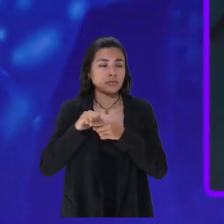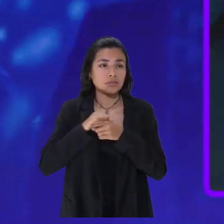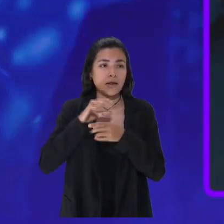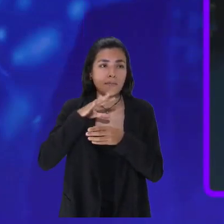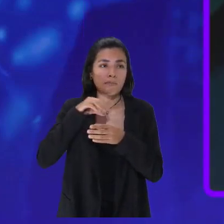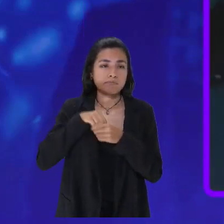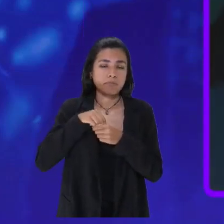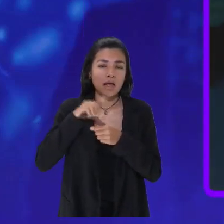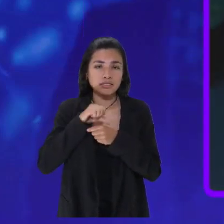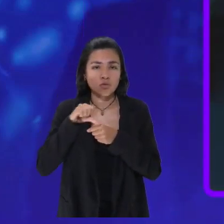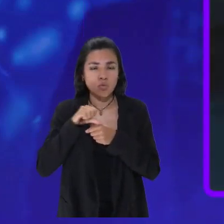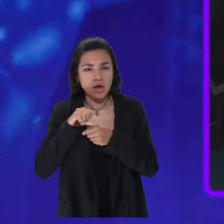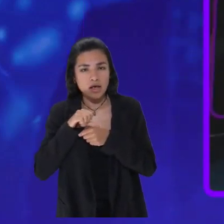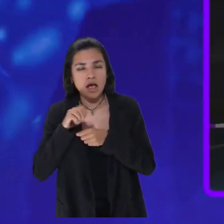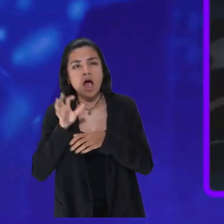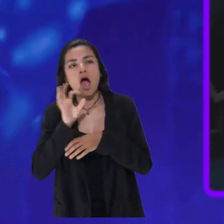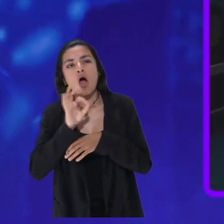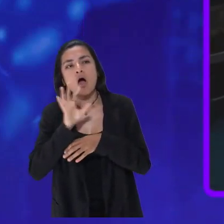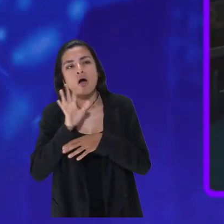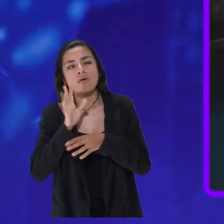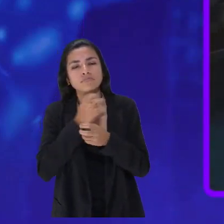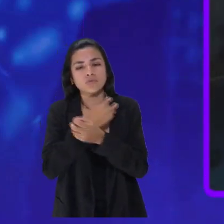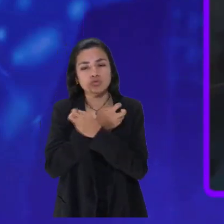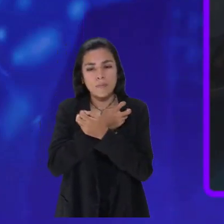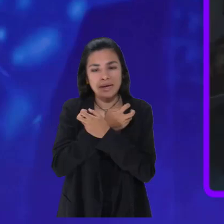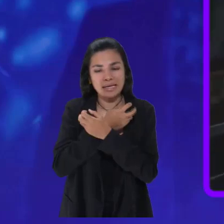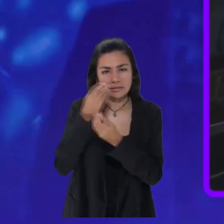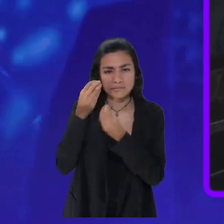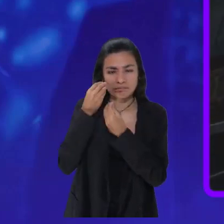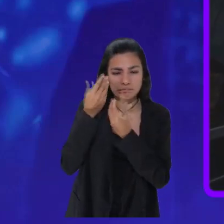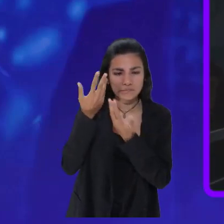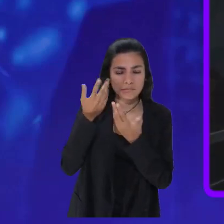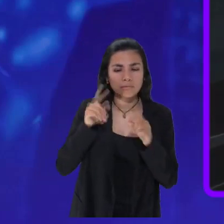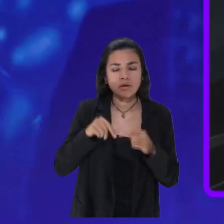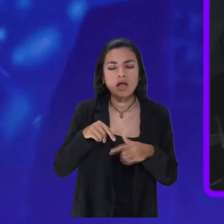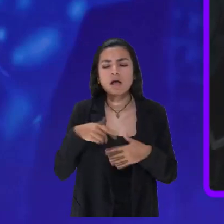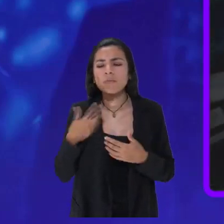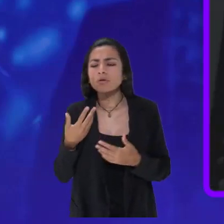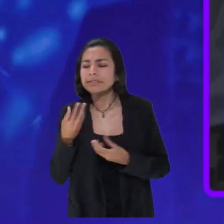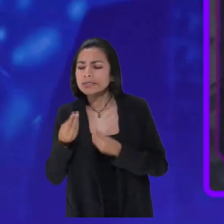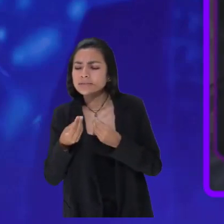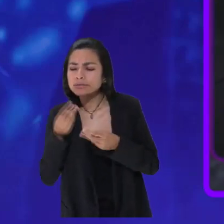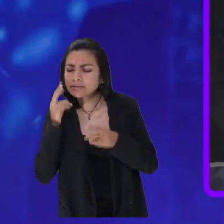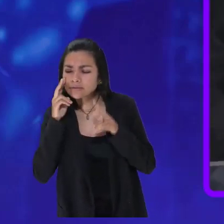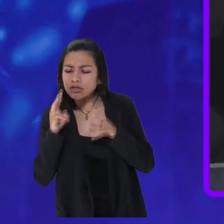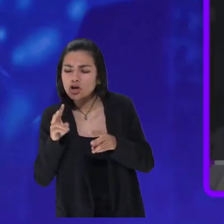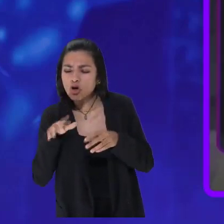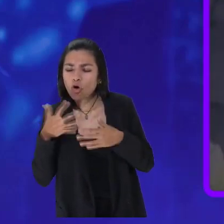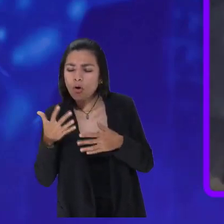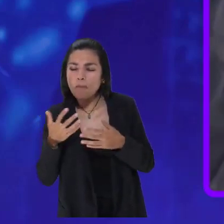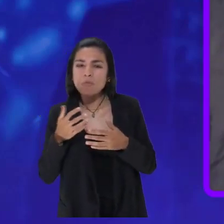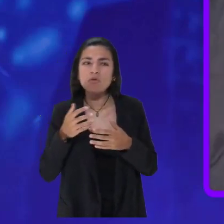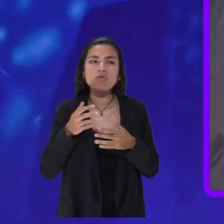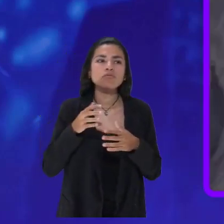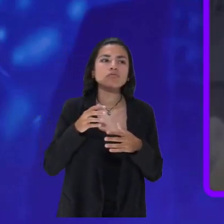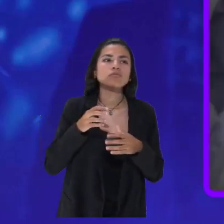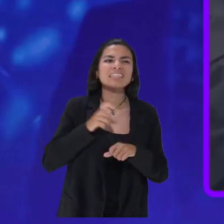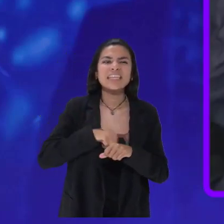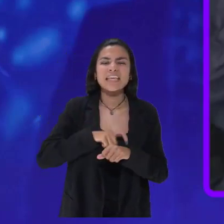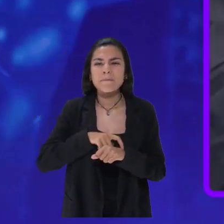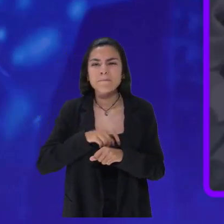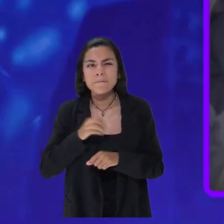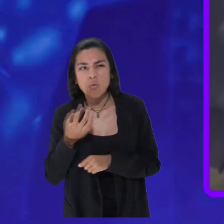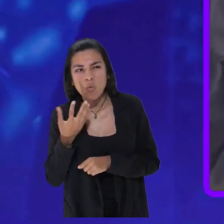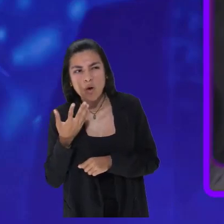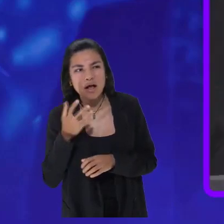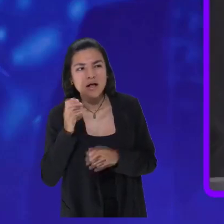ortopedia, estás viendo lo que el profe está haciendo, cómo utilizó la técnica, cuánto tiempo lo hizo, cuál fue el